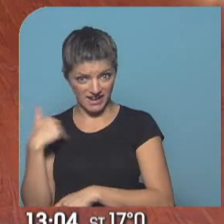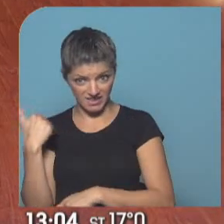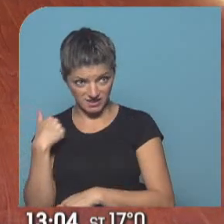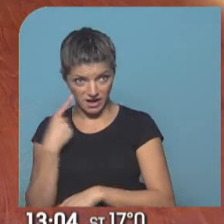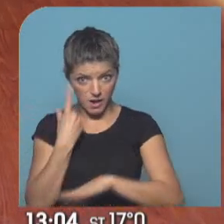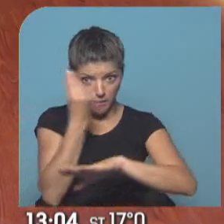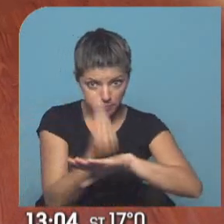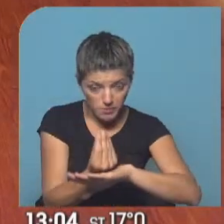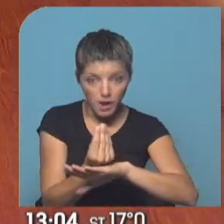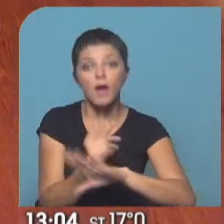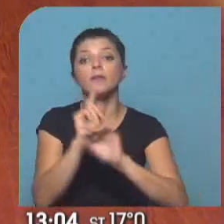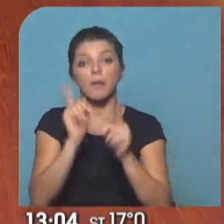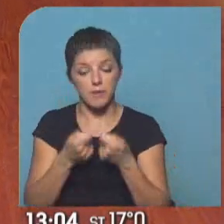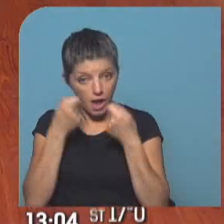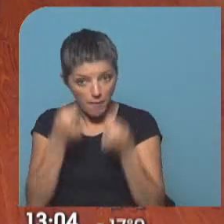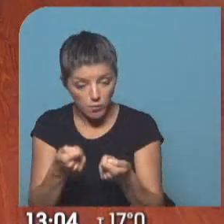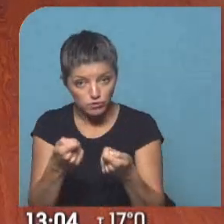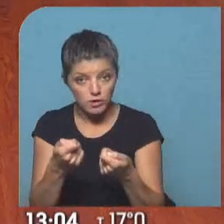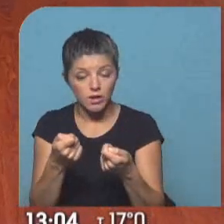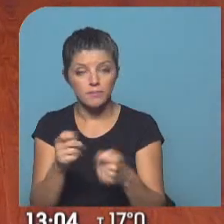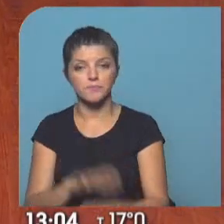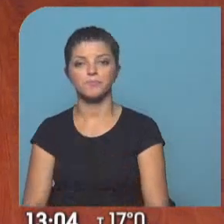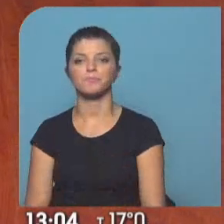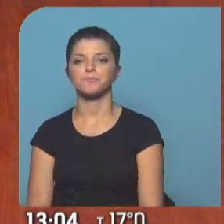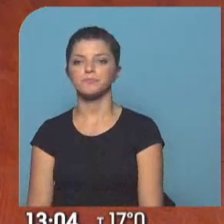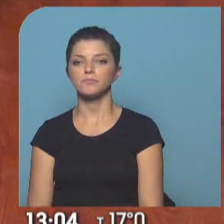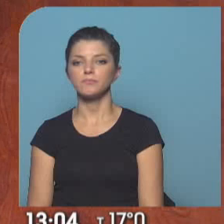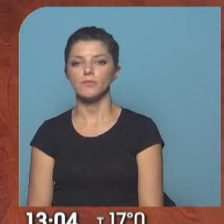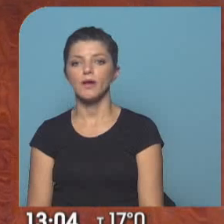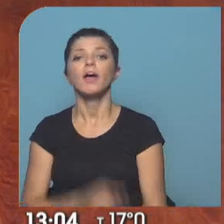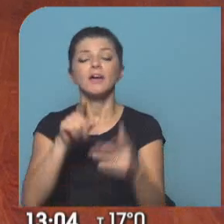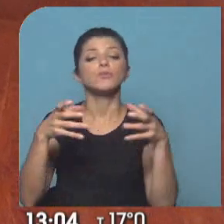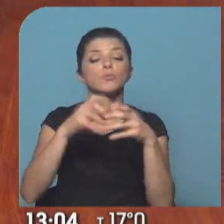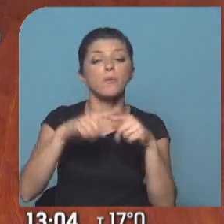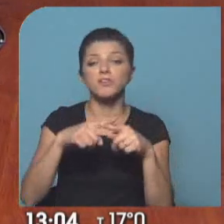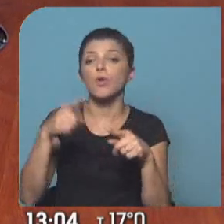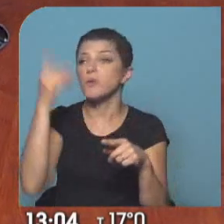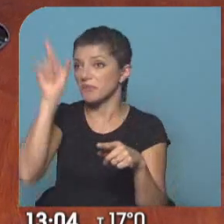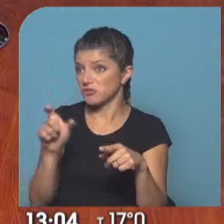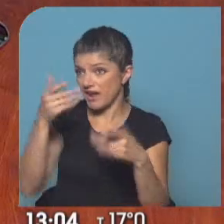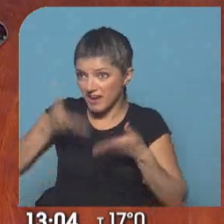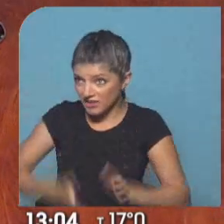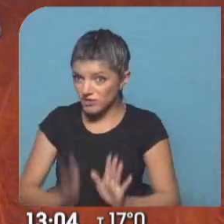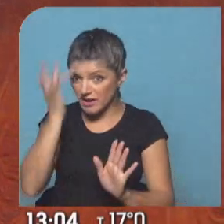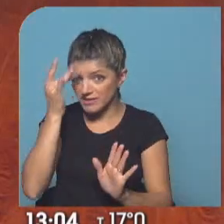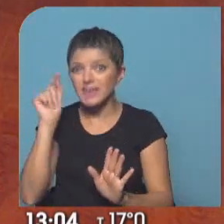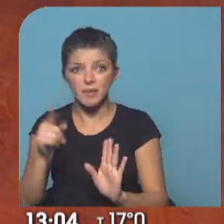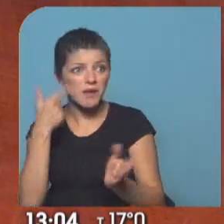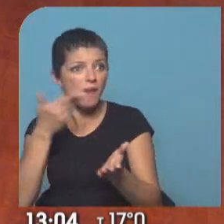avalan, en el político salió un nacido en la India mostrando la importancia de la independencia de